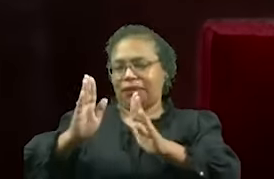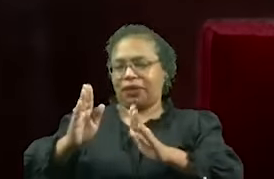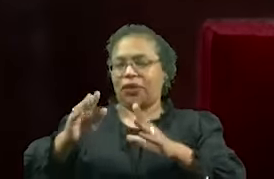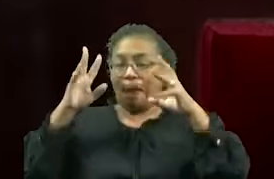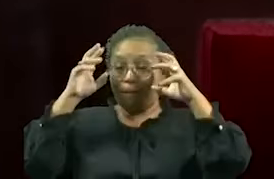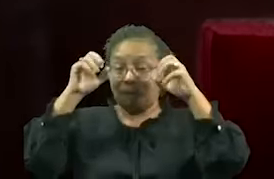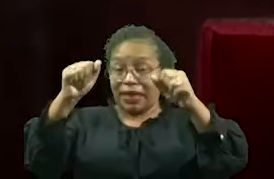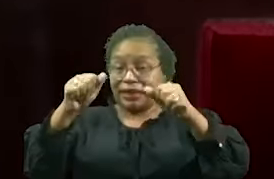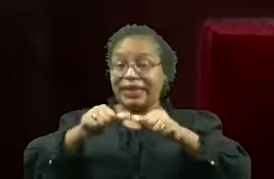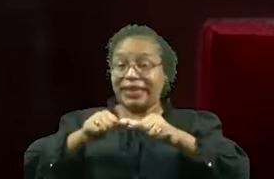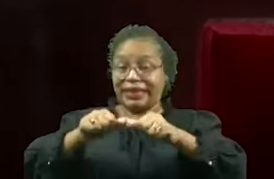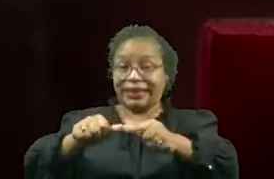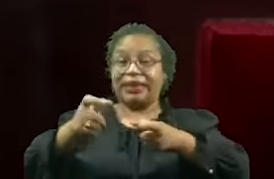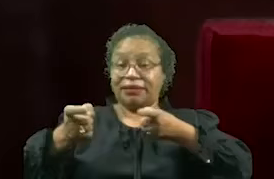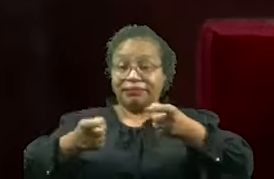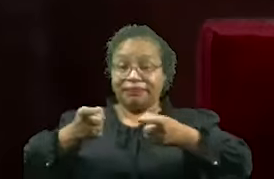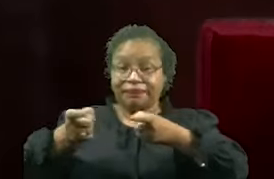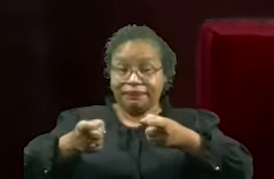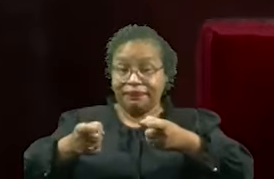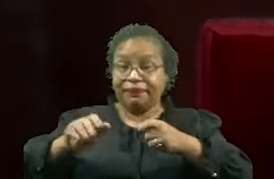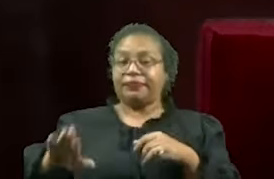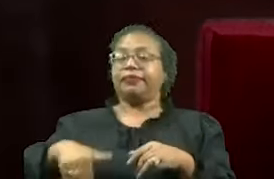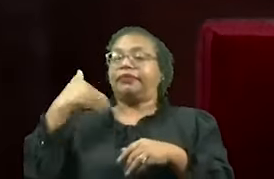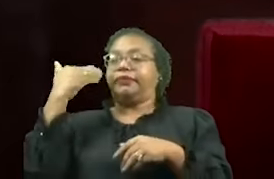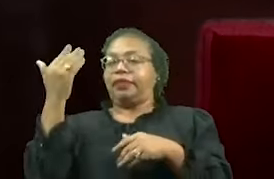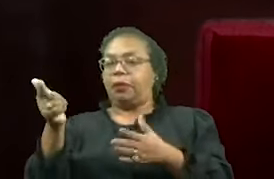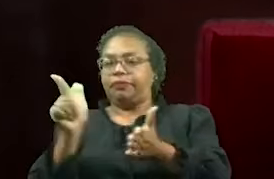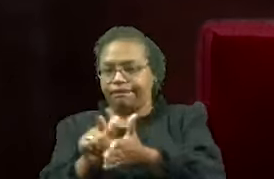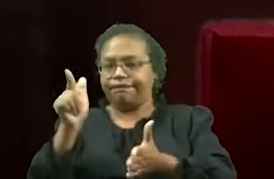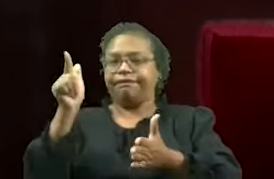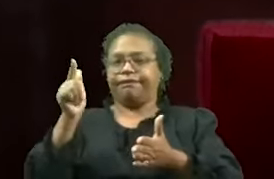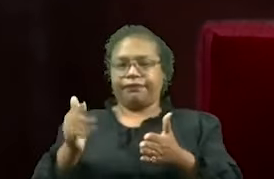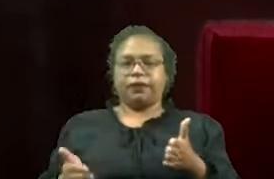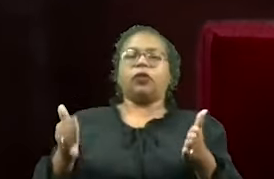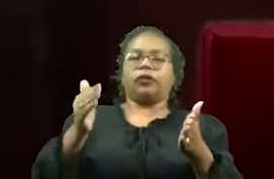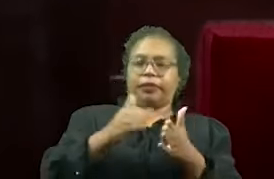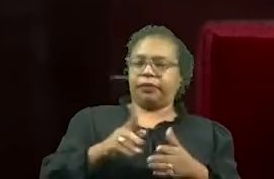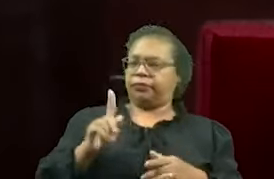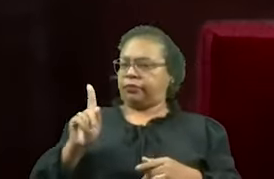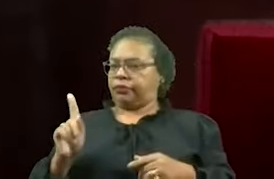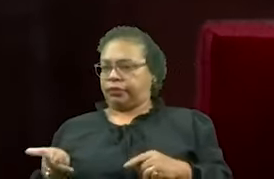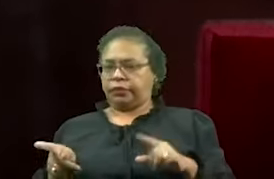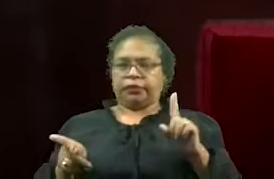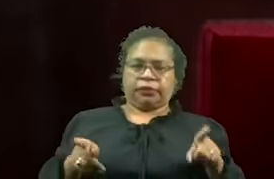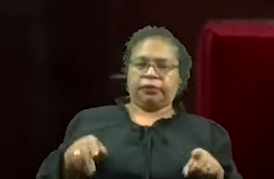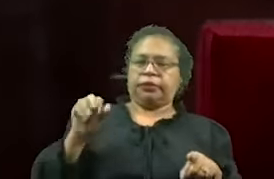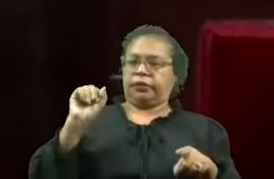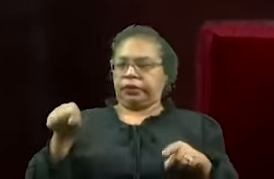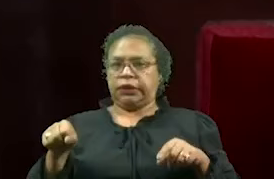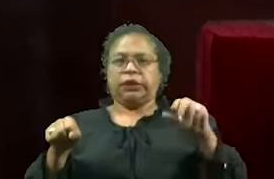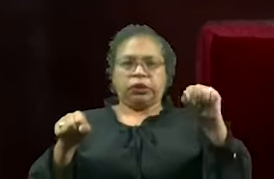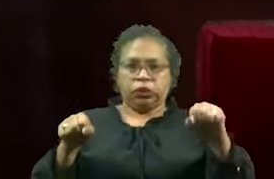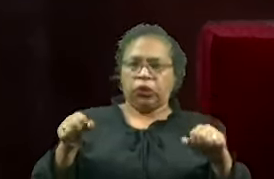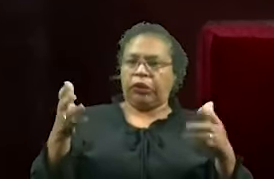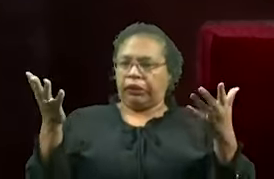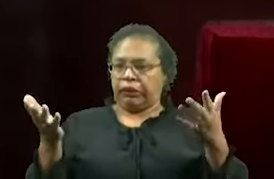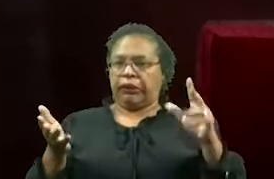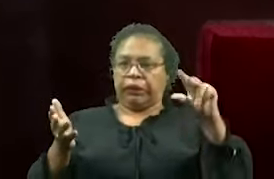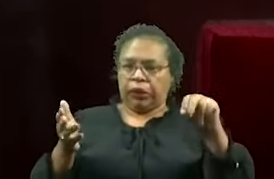1858 cuando se prohibió otra vez Esa alternancia fue el reflejo de una nación en